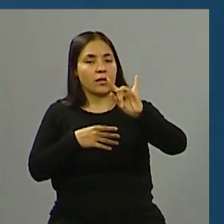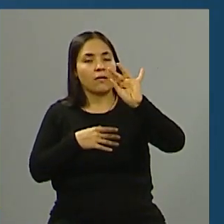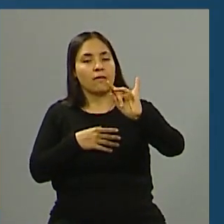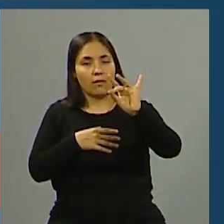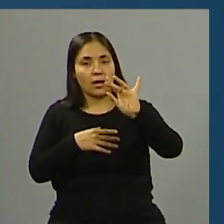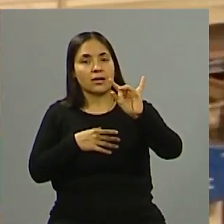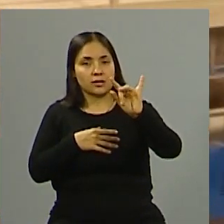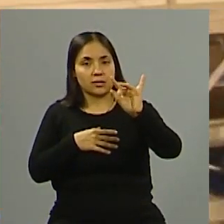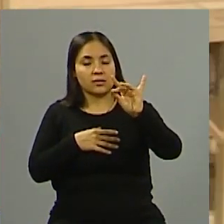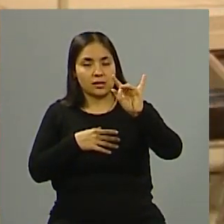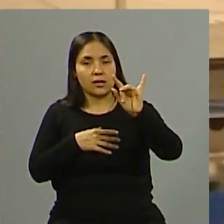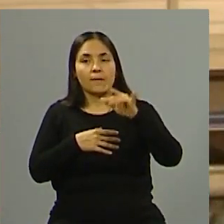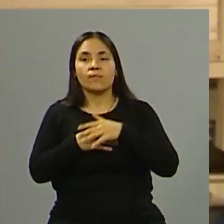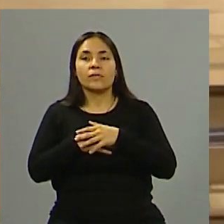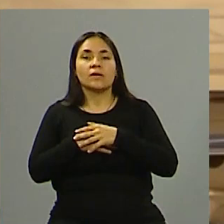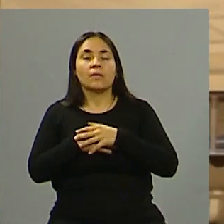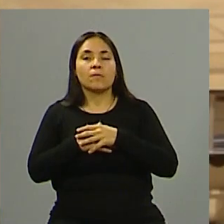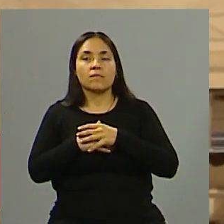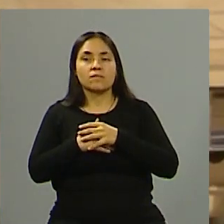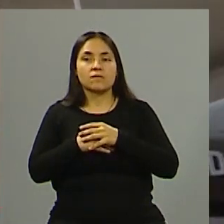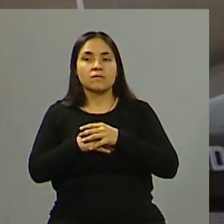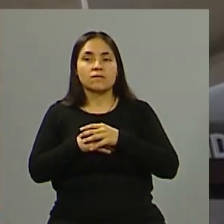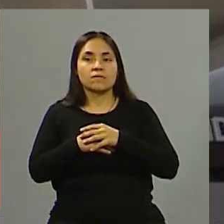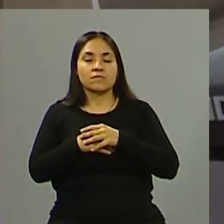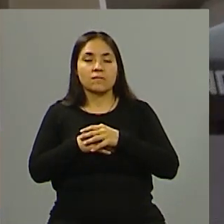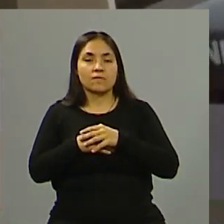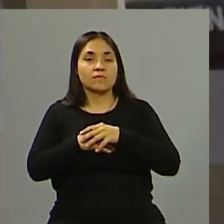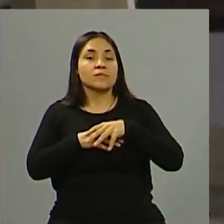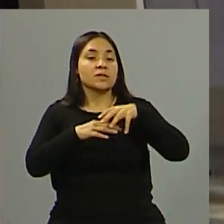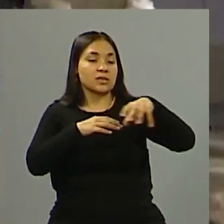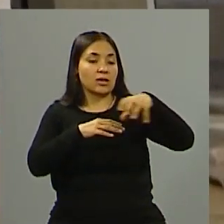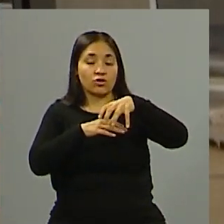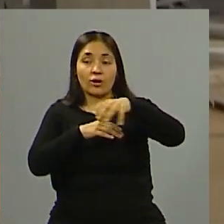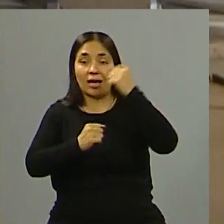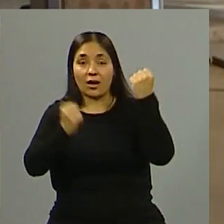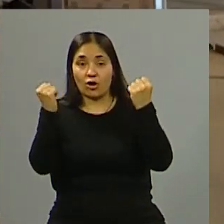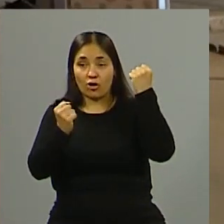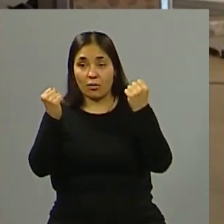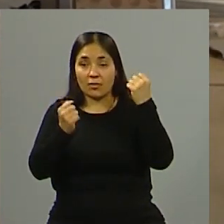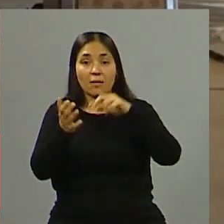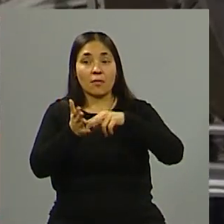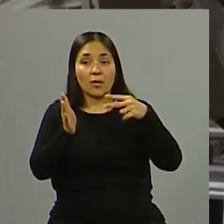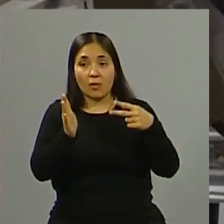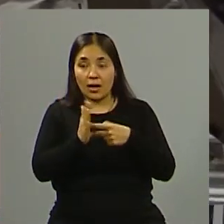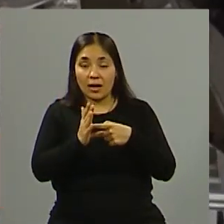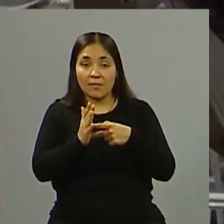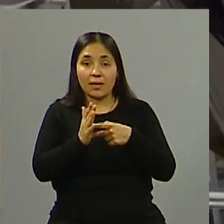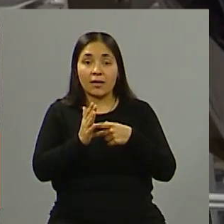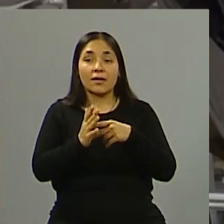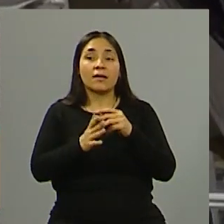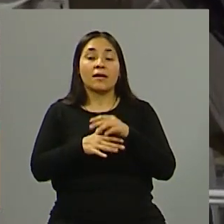sea, hay tanta distorsión en todos los sectores de la economía, en todos los factores macro, que realmente